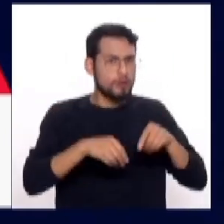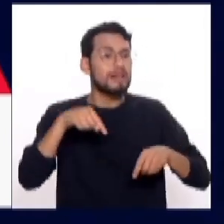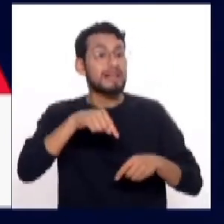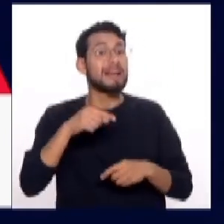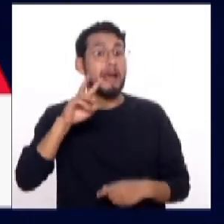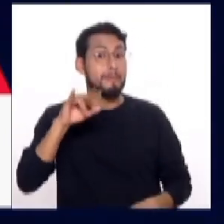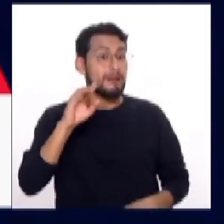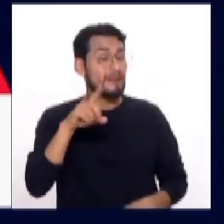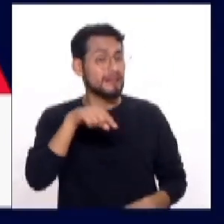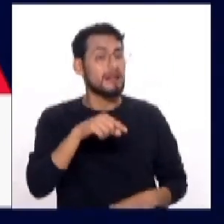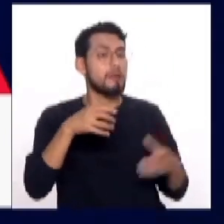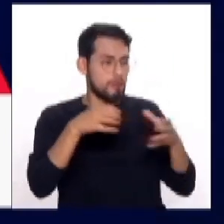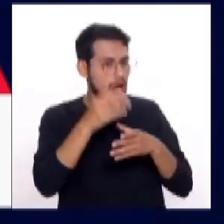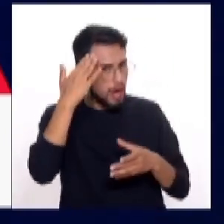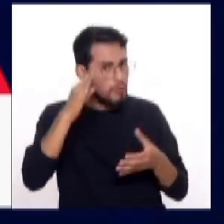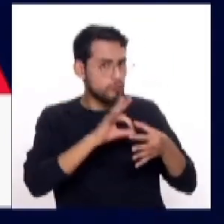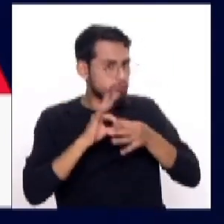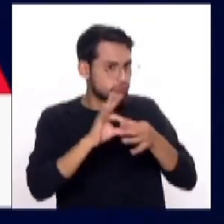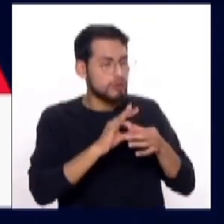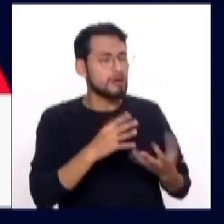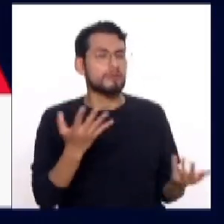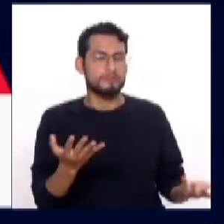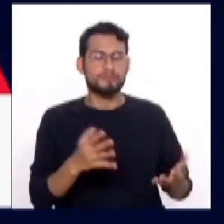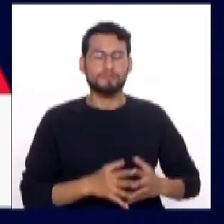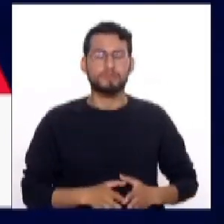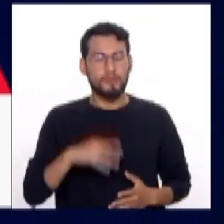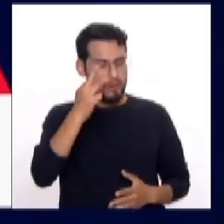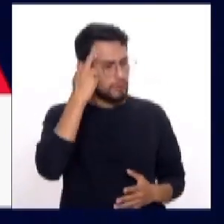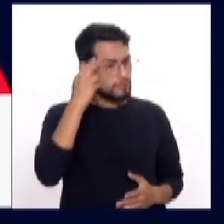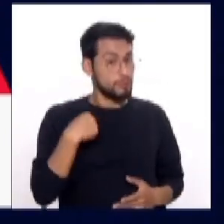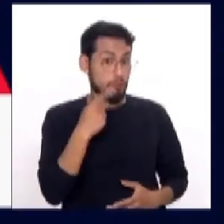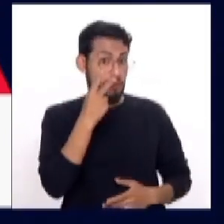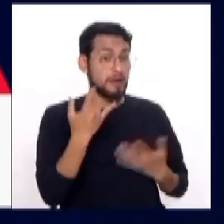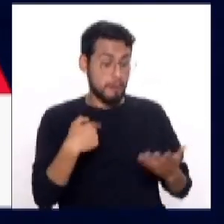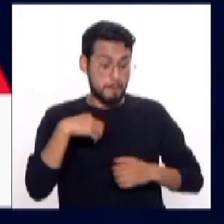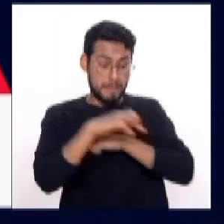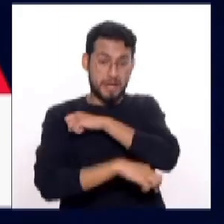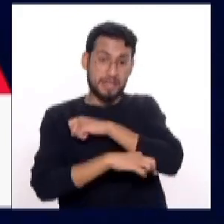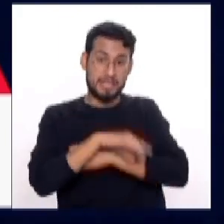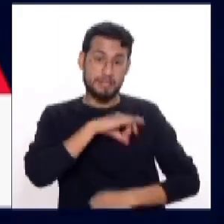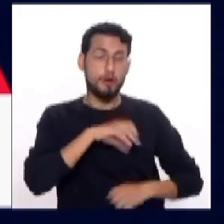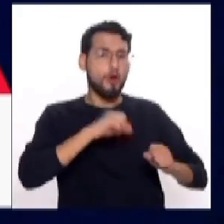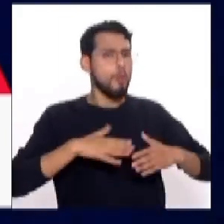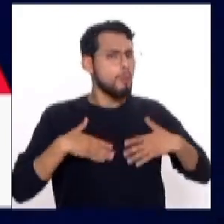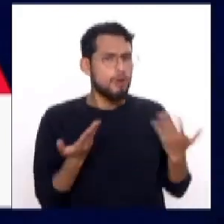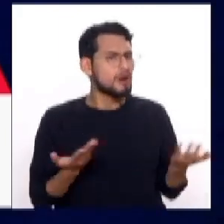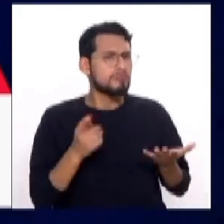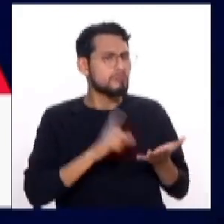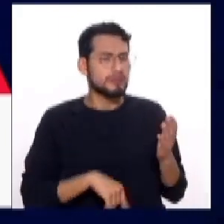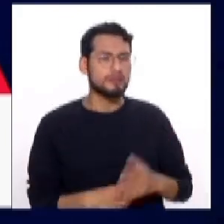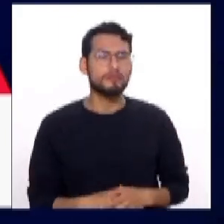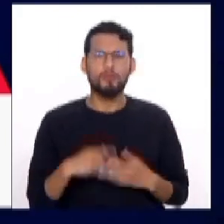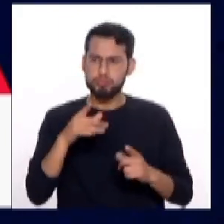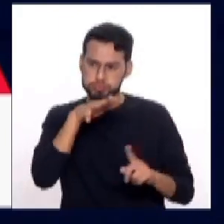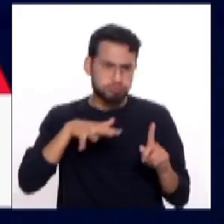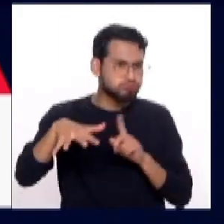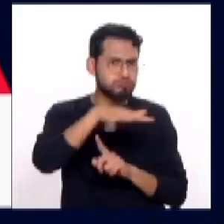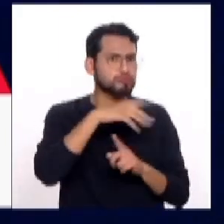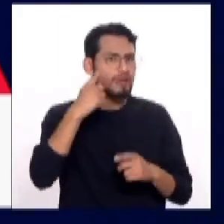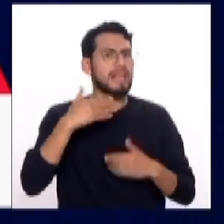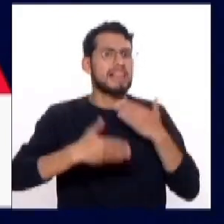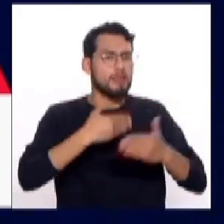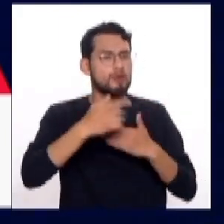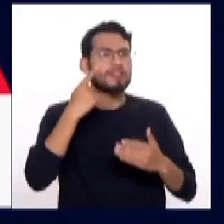instituciones que mejor sabe articular por lo tanto yo lo veo desde nuestro país las posibilidades que tenemos en torno a el